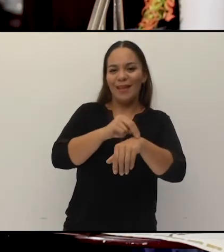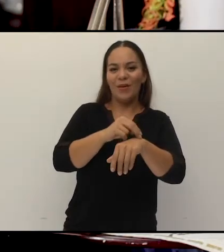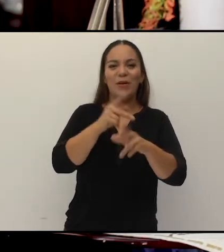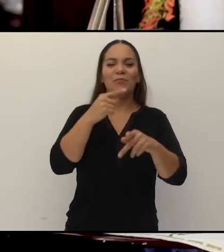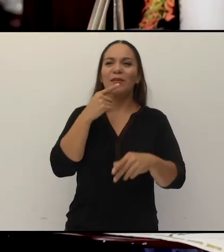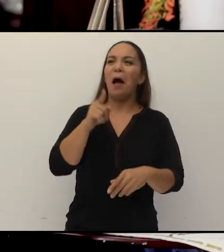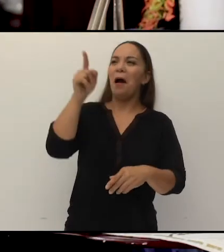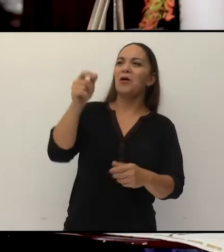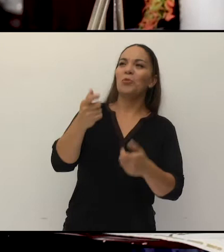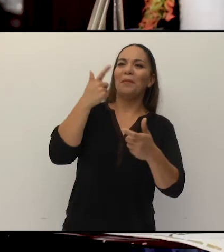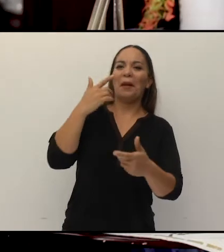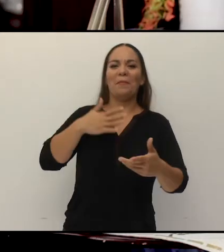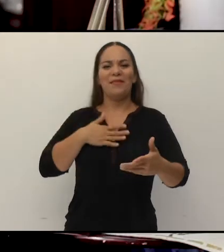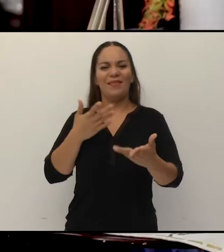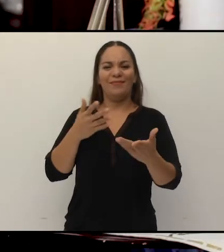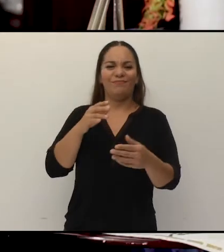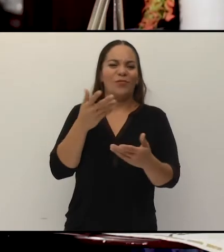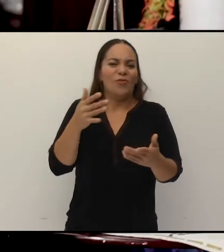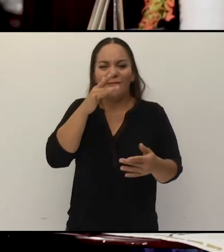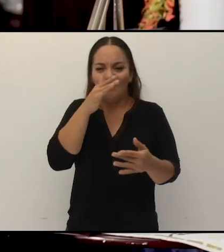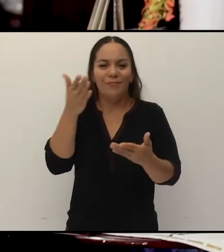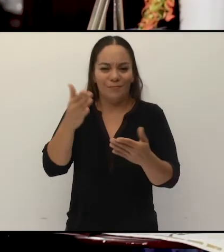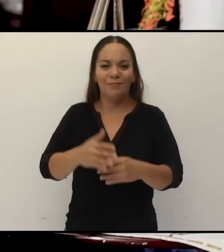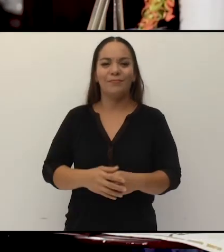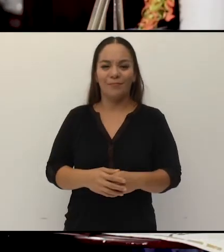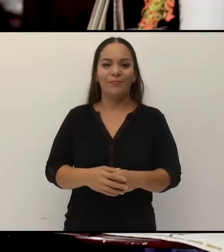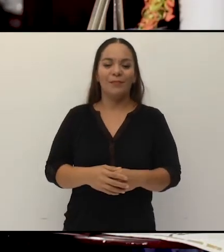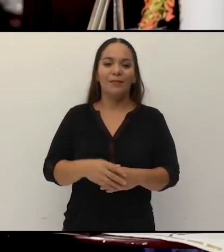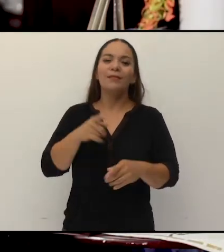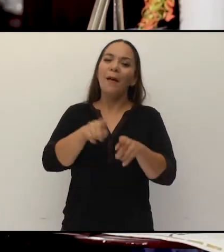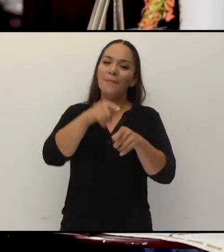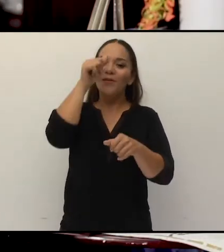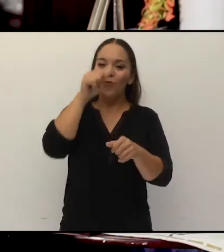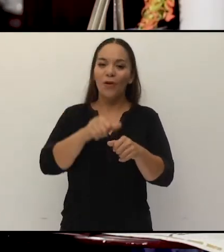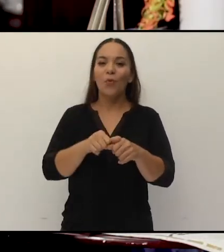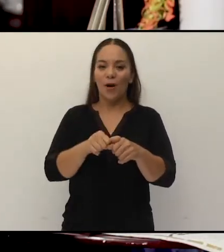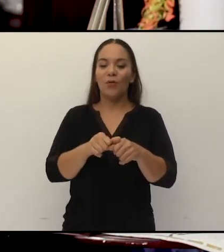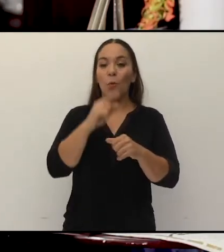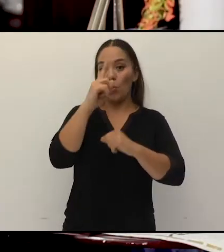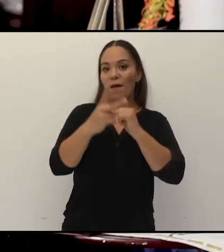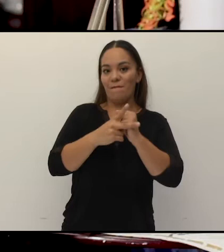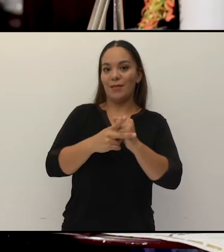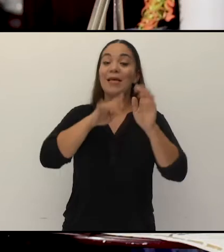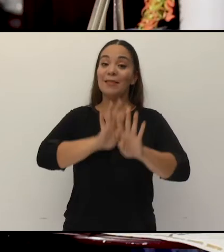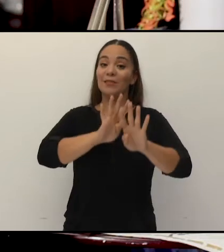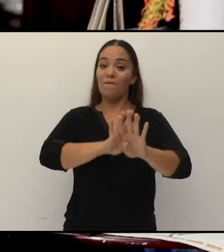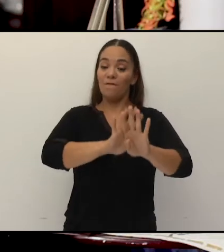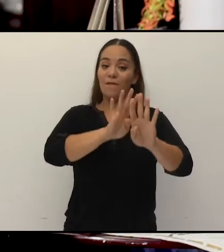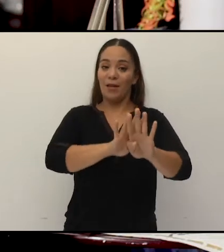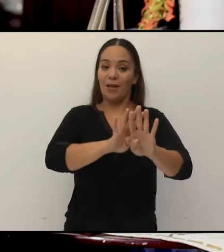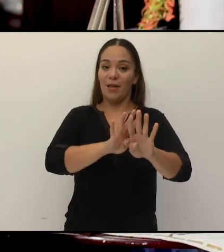pocos, y decían suerte para mí, pellizquito, y esas solteras, pues, las vivió una. Y después recuerdo en un desfile,